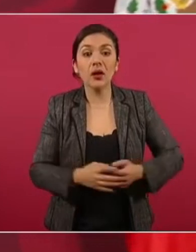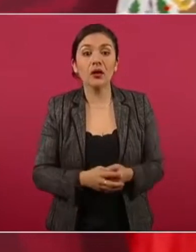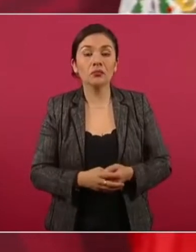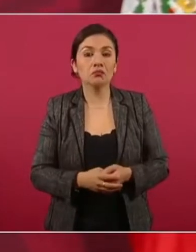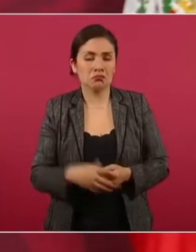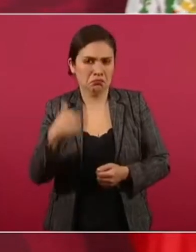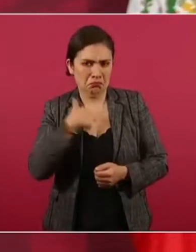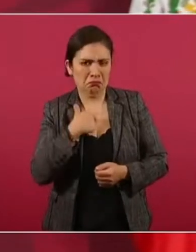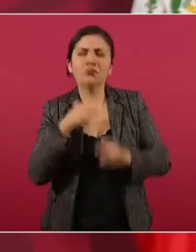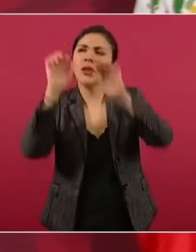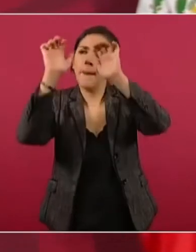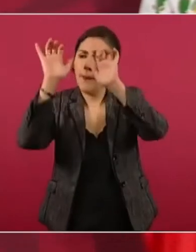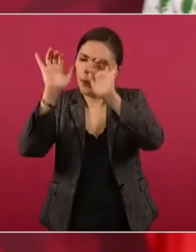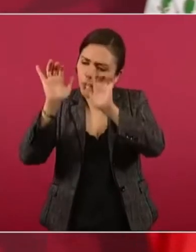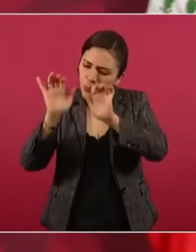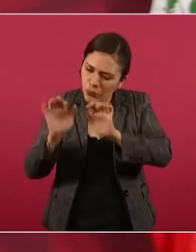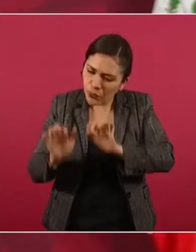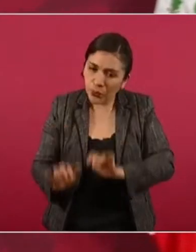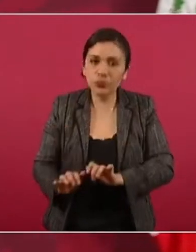Y nosotros redactamos